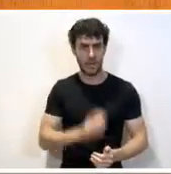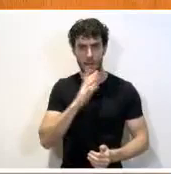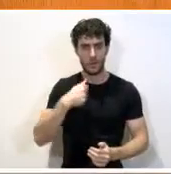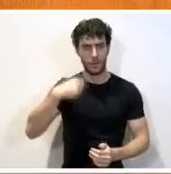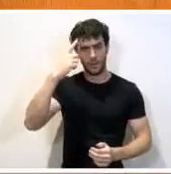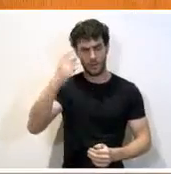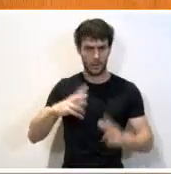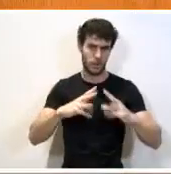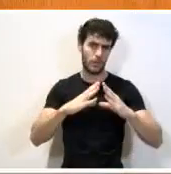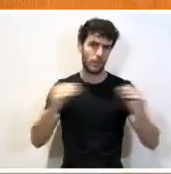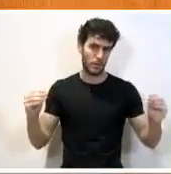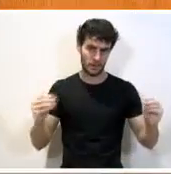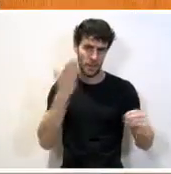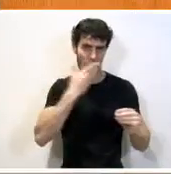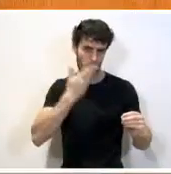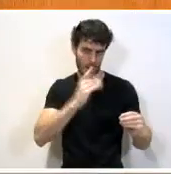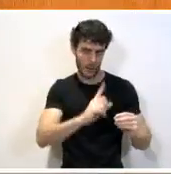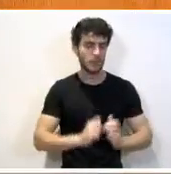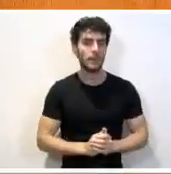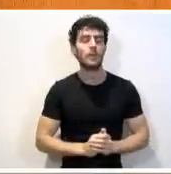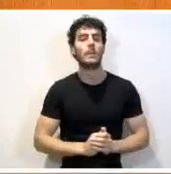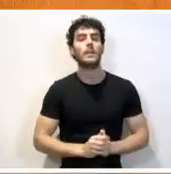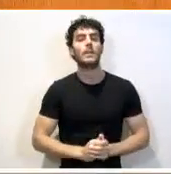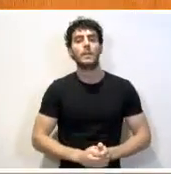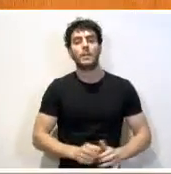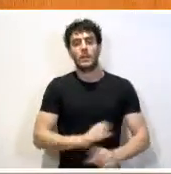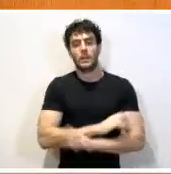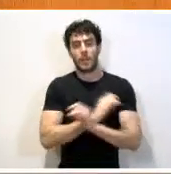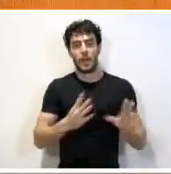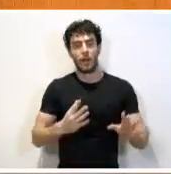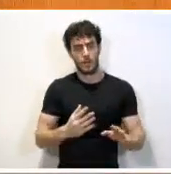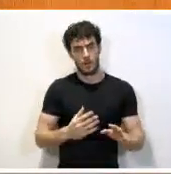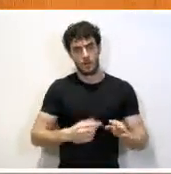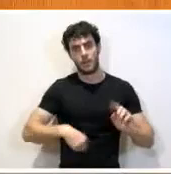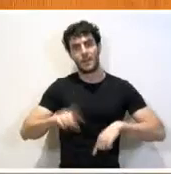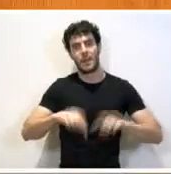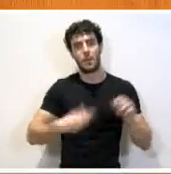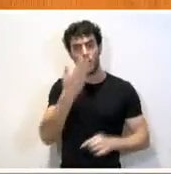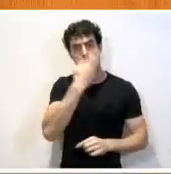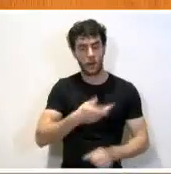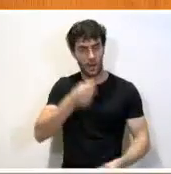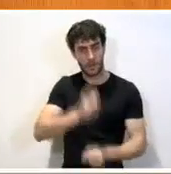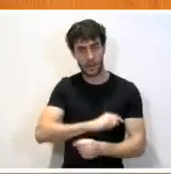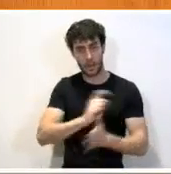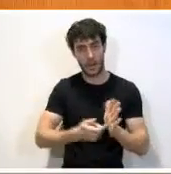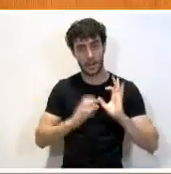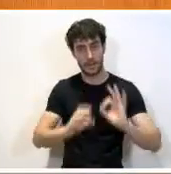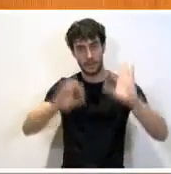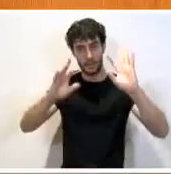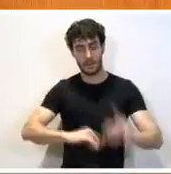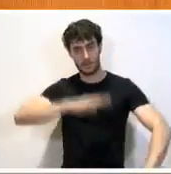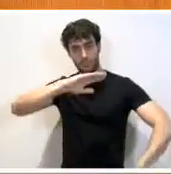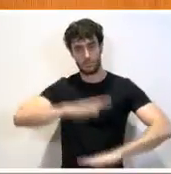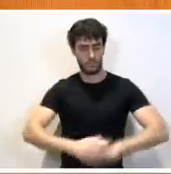universidad estrictamente escolar. Y, efectivamente, el transporte escolar sí que es una obligación legal que se cumple y que no es competencia de